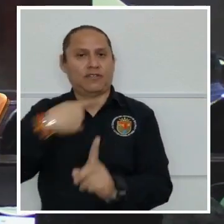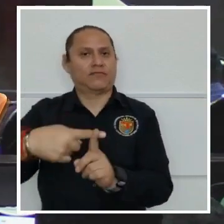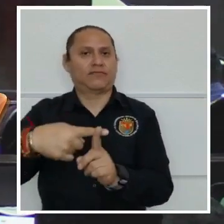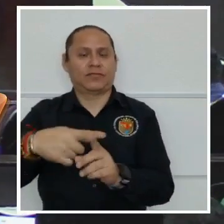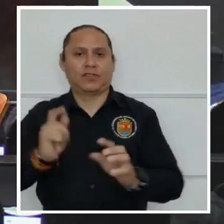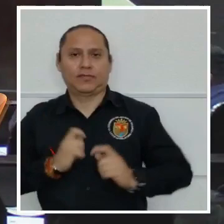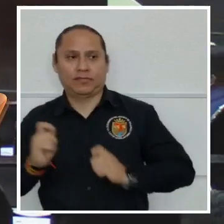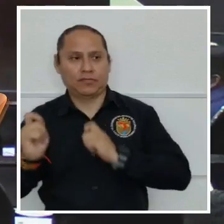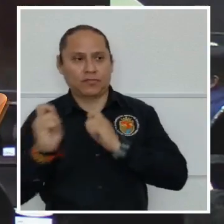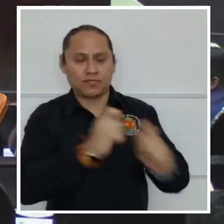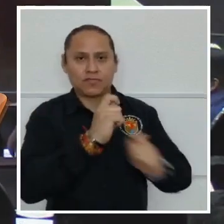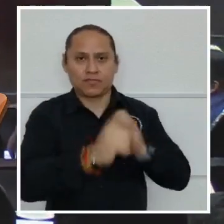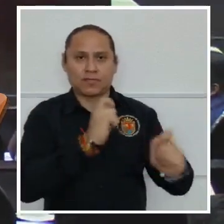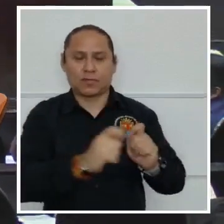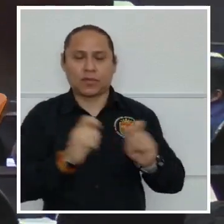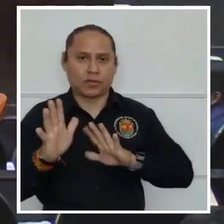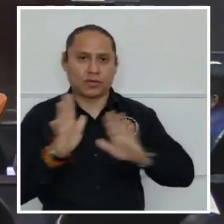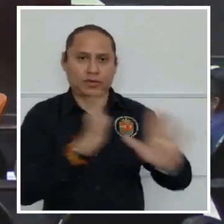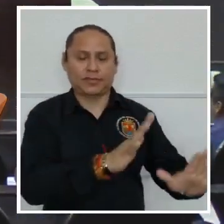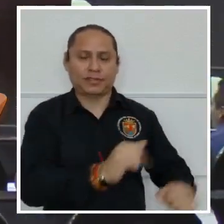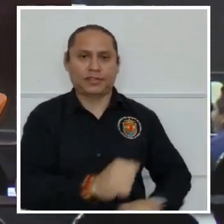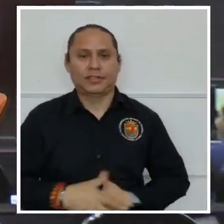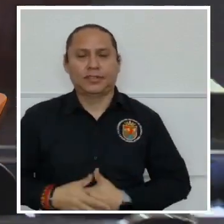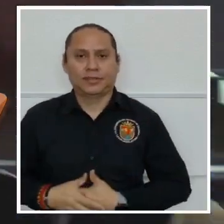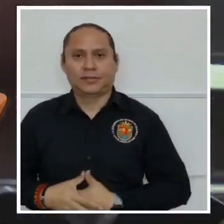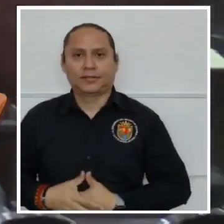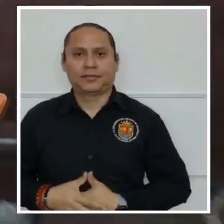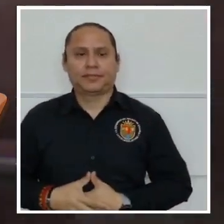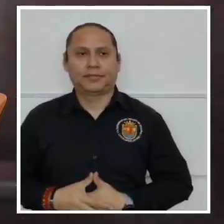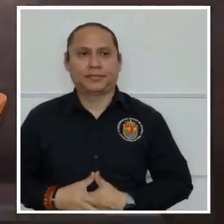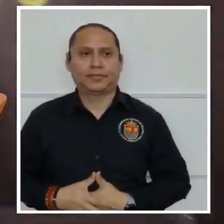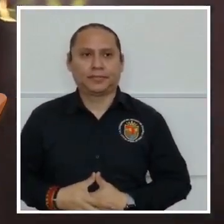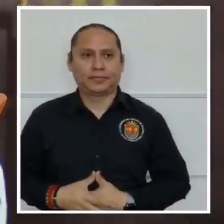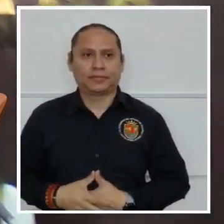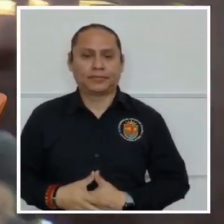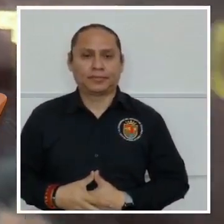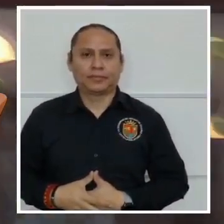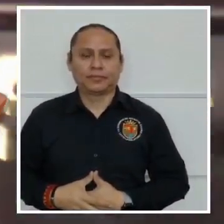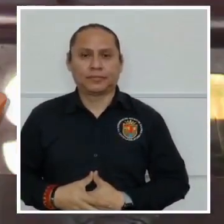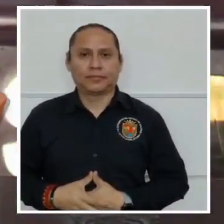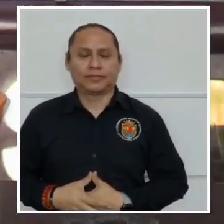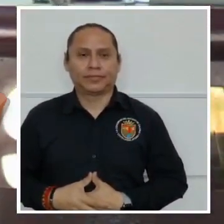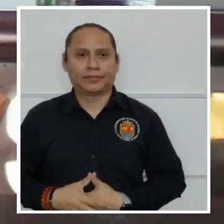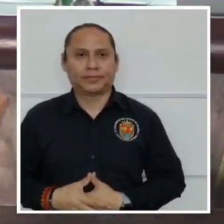favor, córranse los trámites legislativos correspondientes.